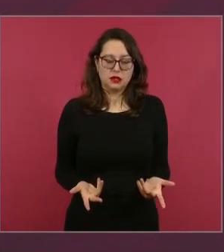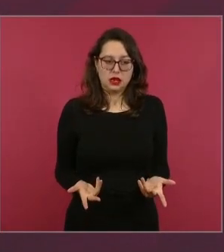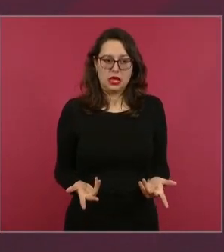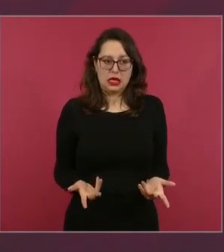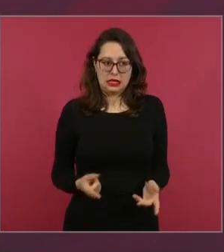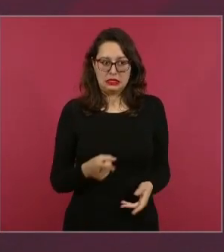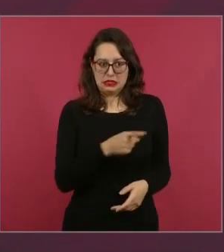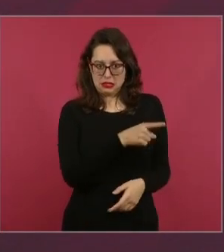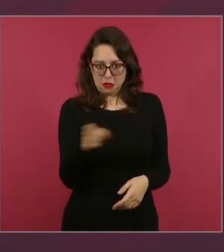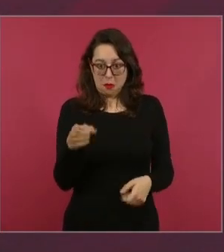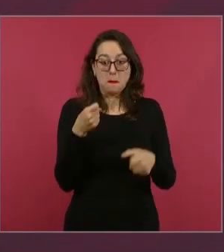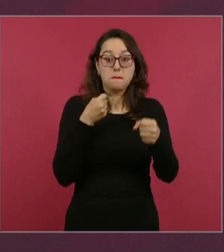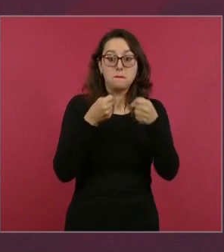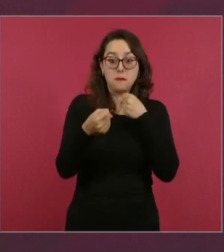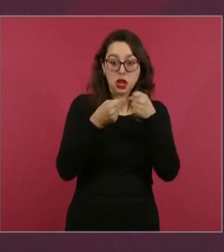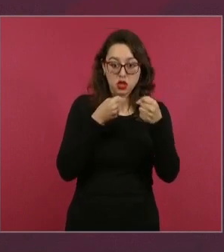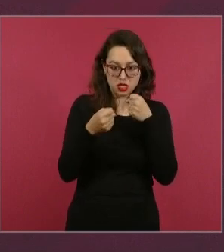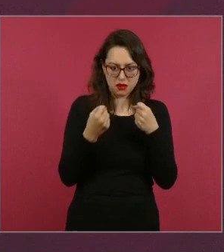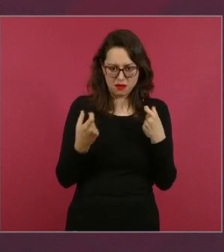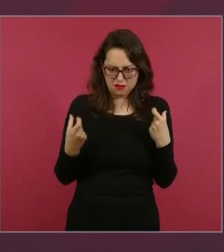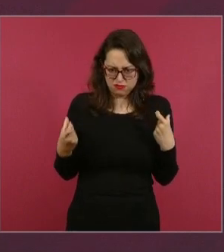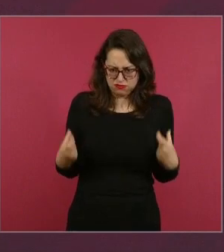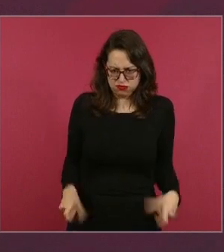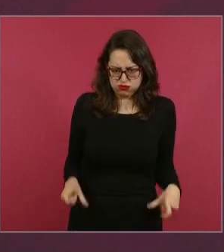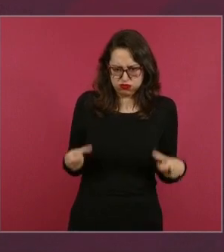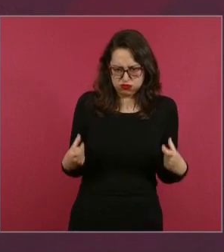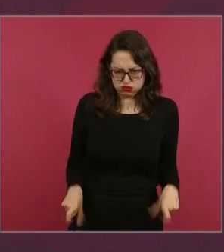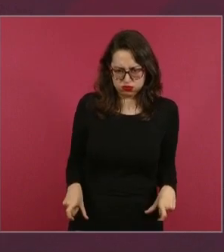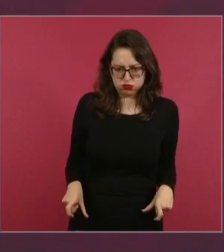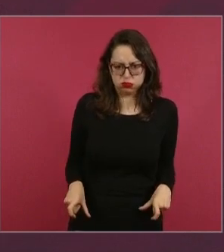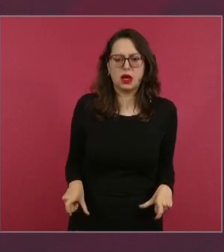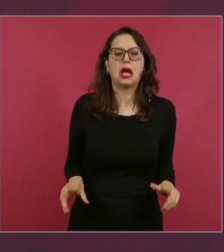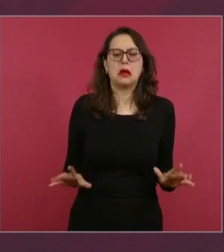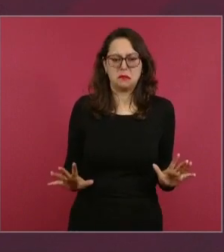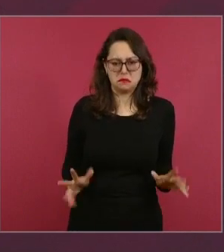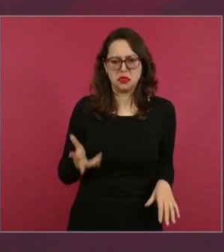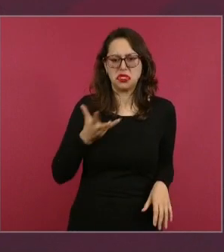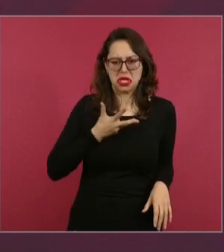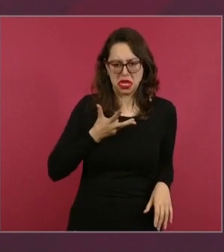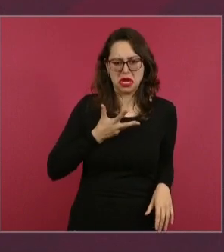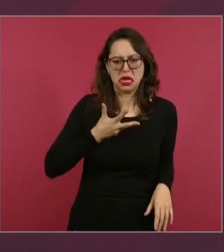y además es su